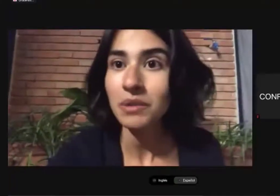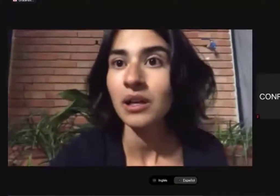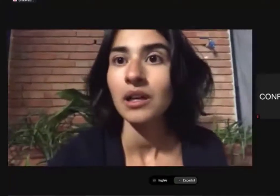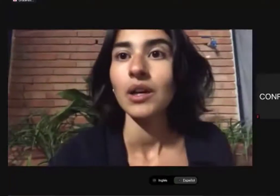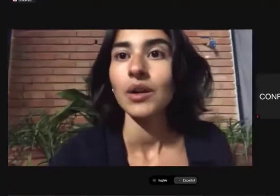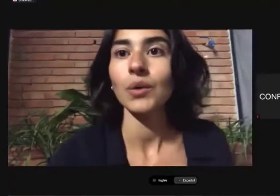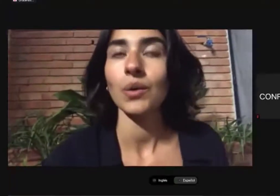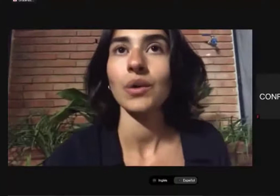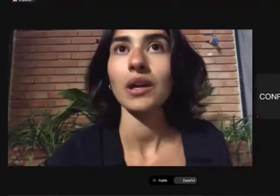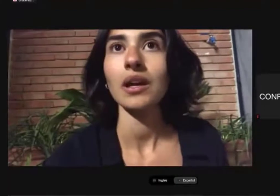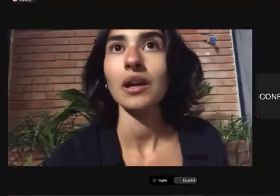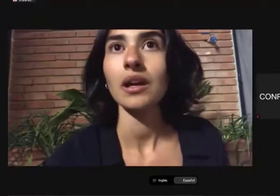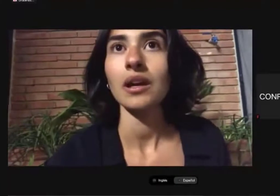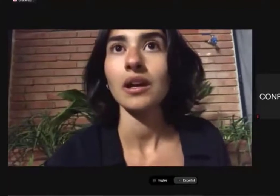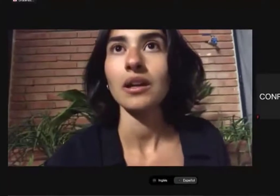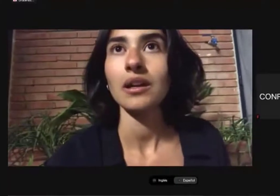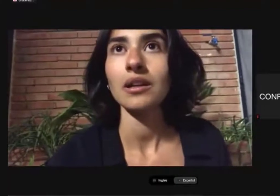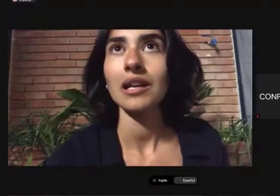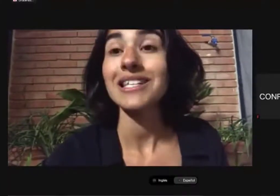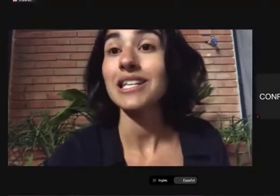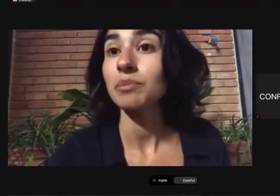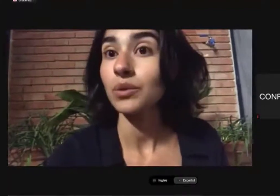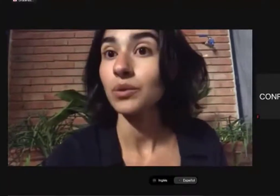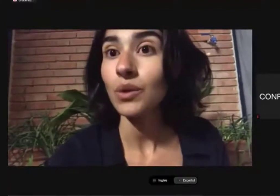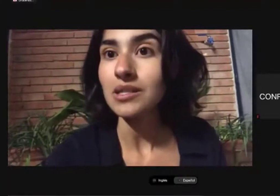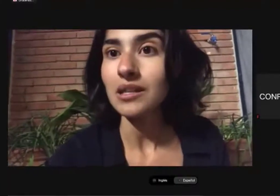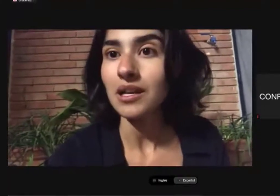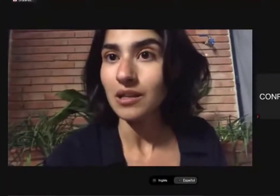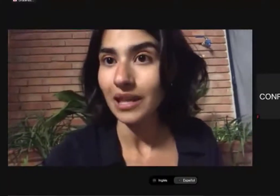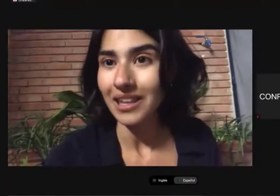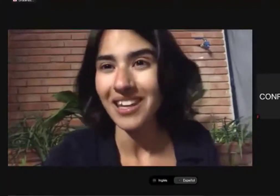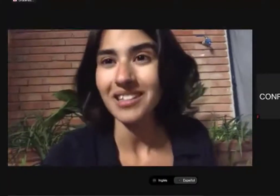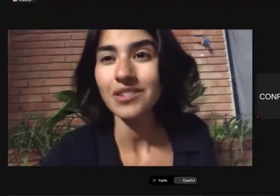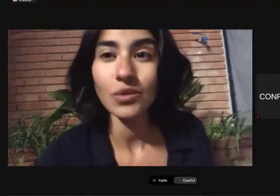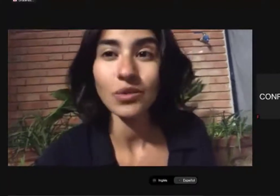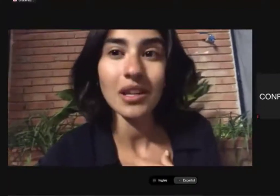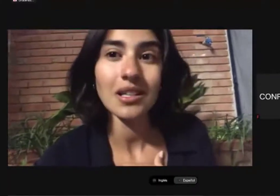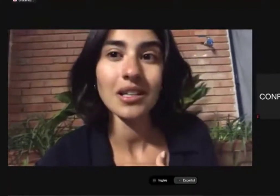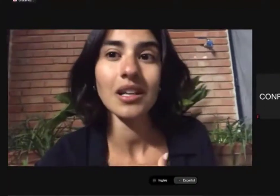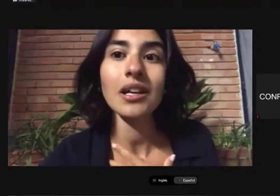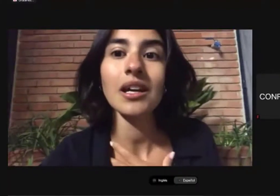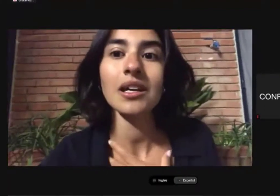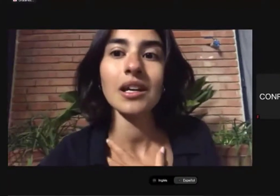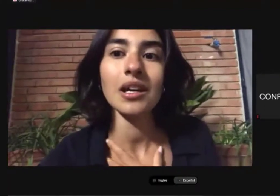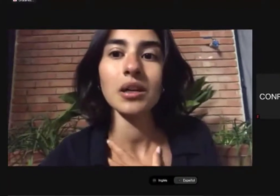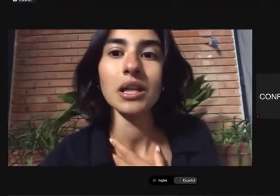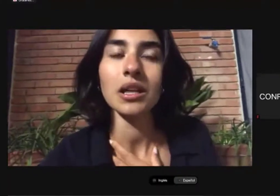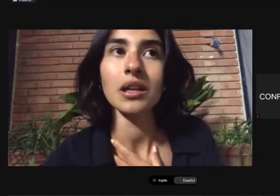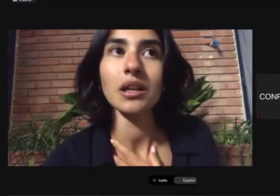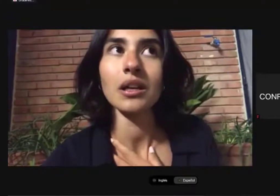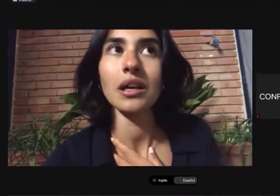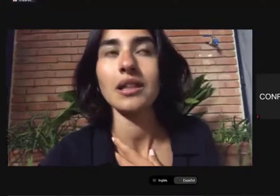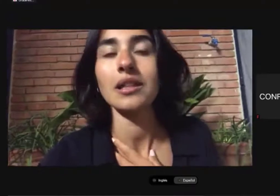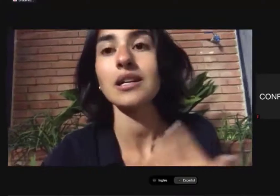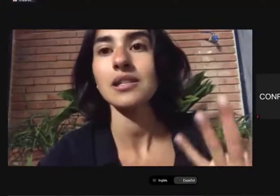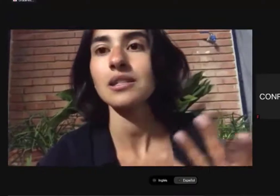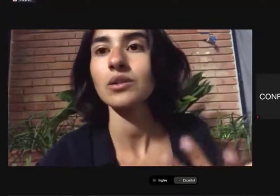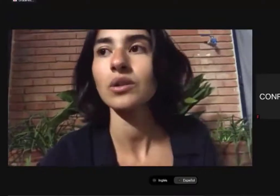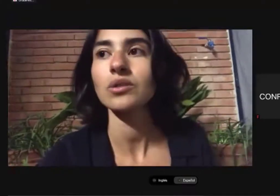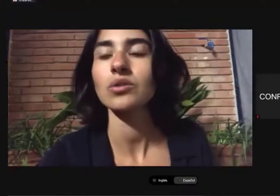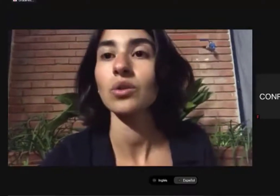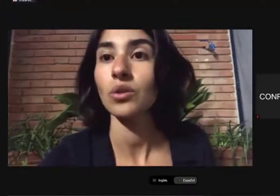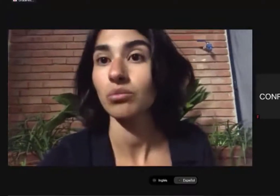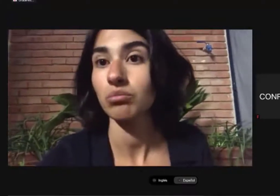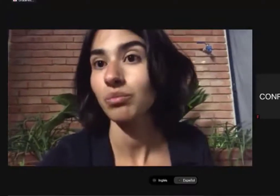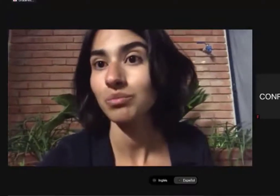mí misma, conocer las aptitudes y las habilidades escondidas que tenía y que gracias a